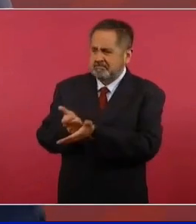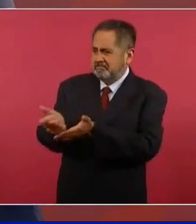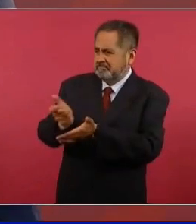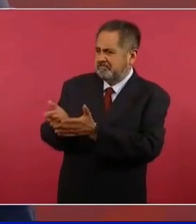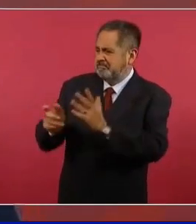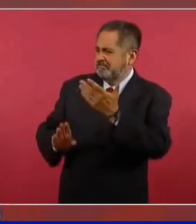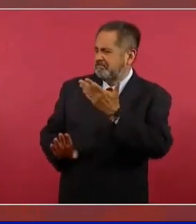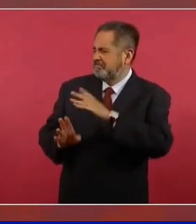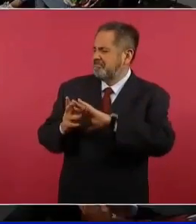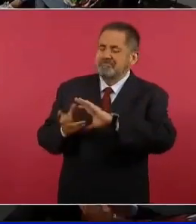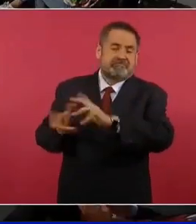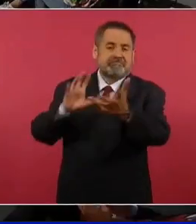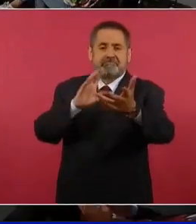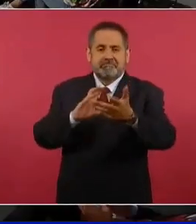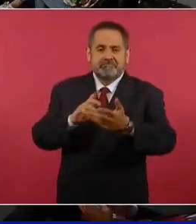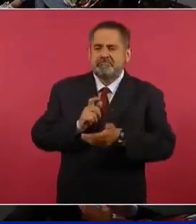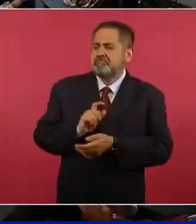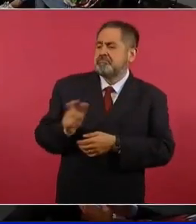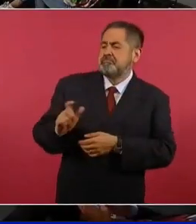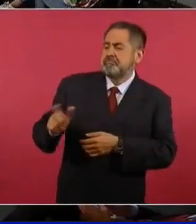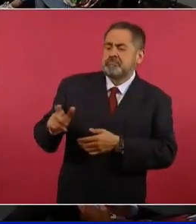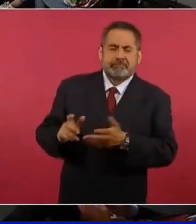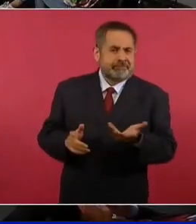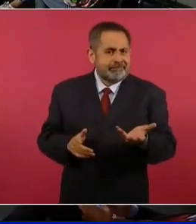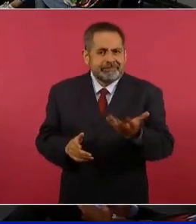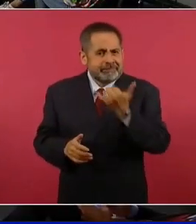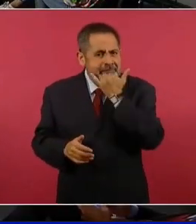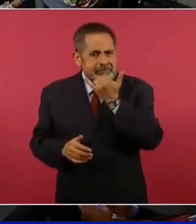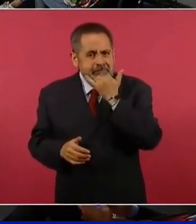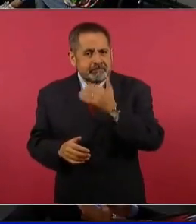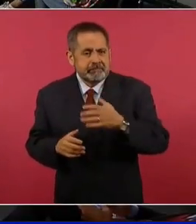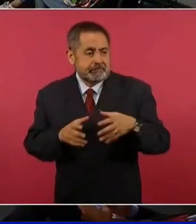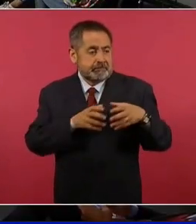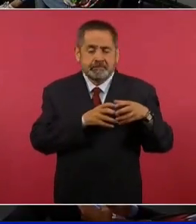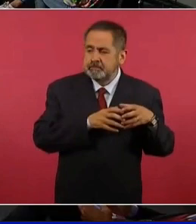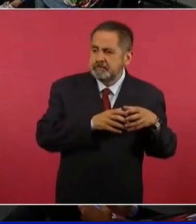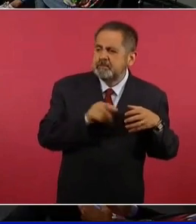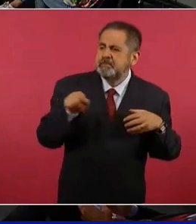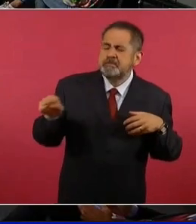intervenciones militares, se ponían o se quitaban